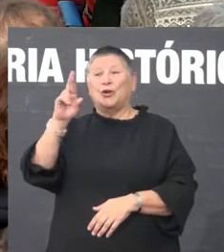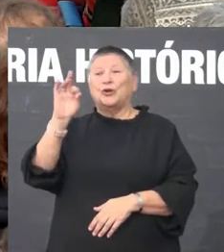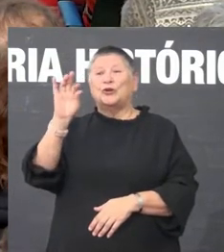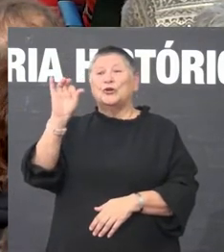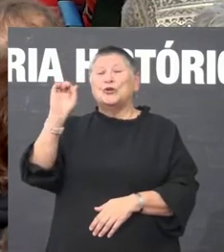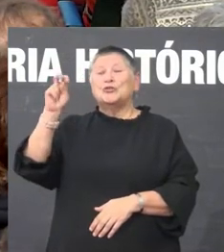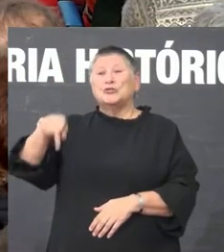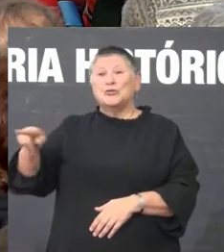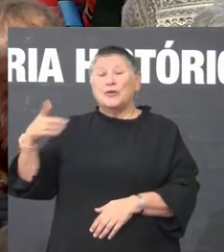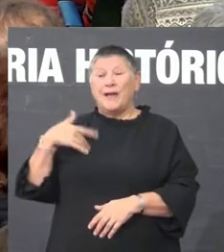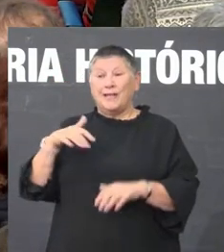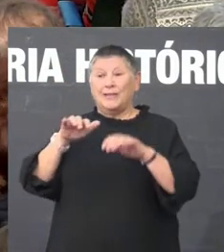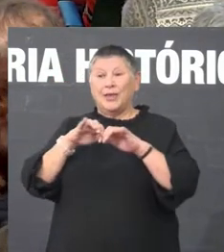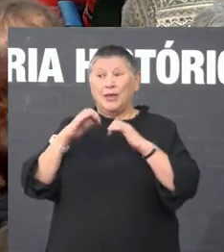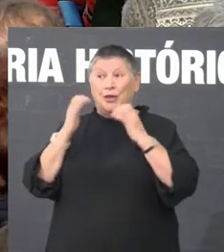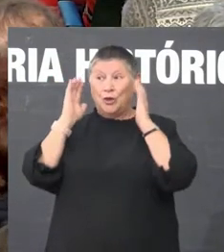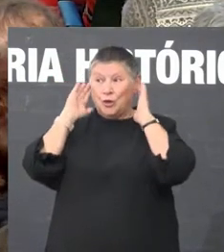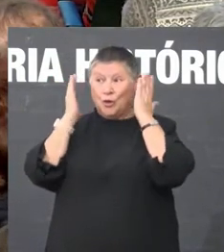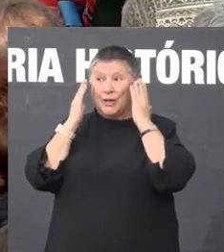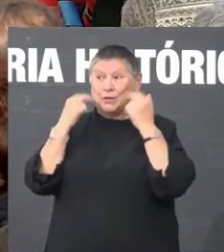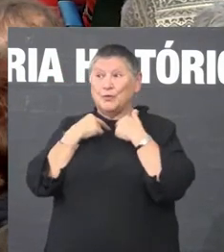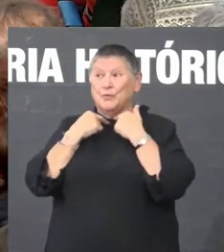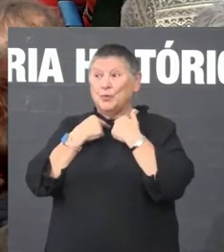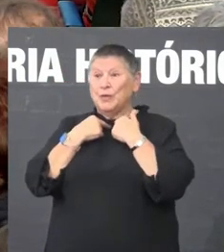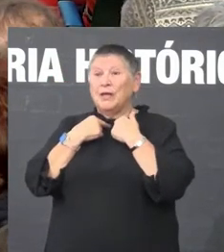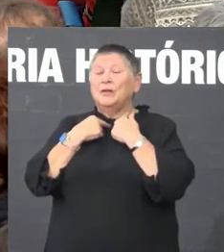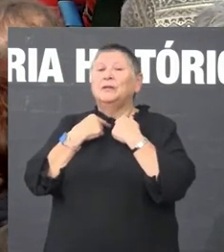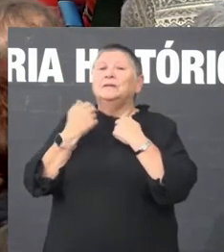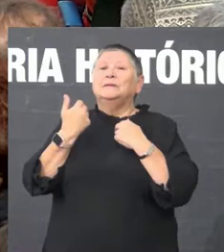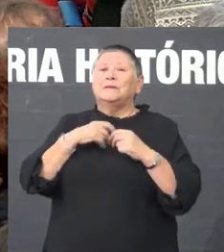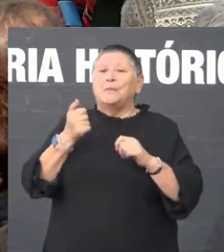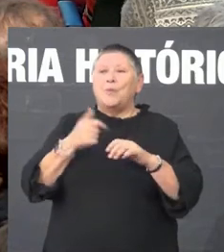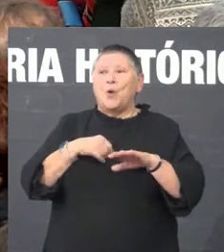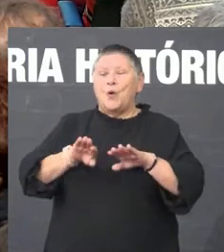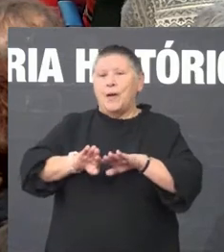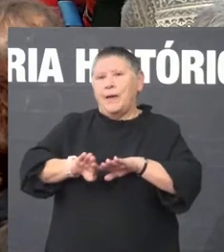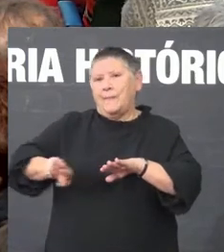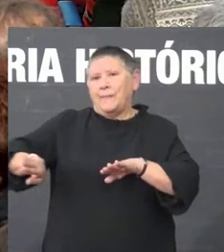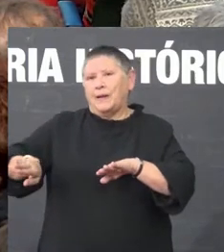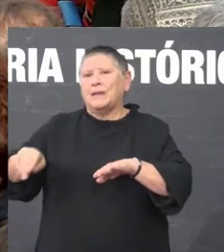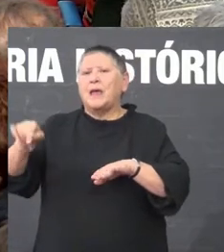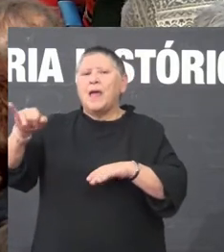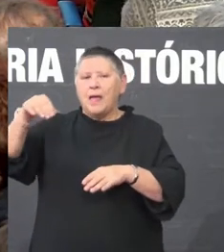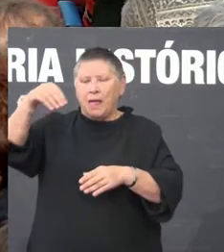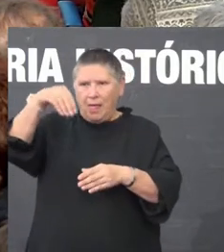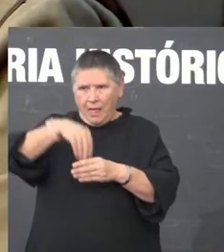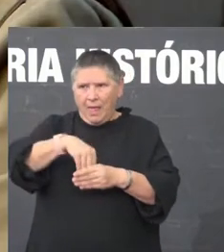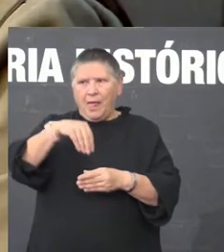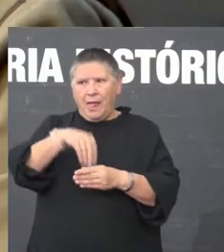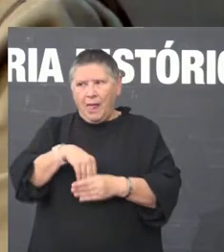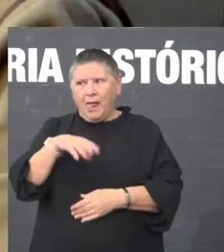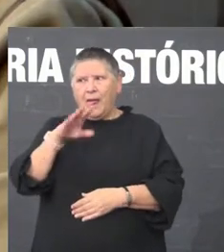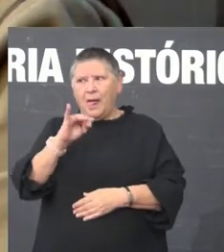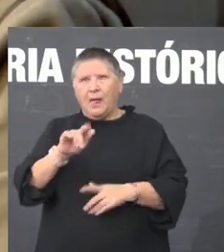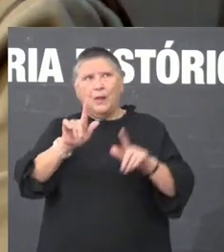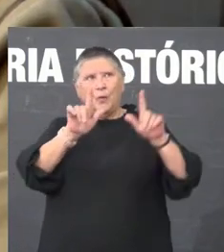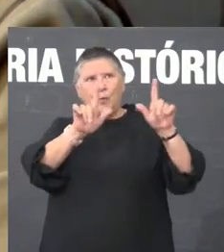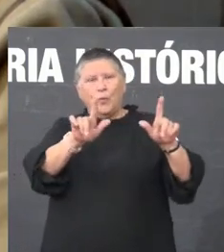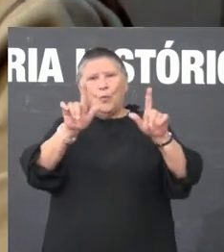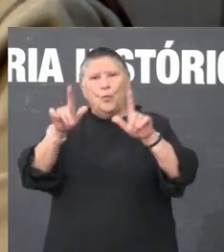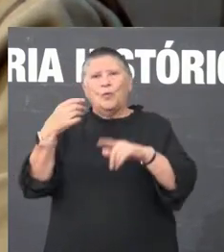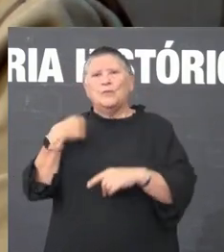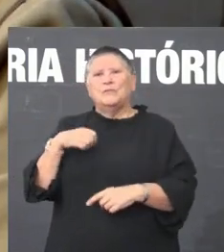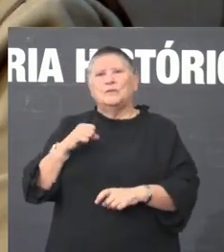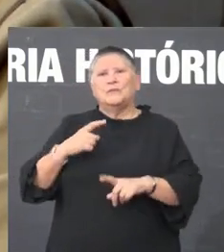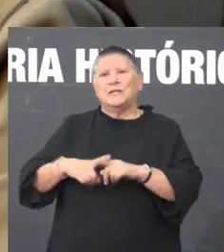En el Congreso de los Diputados, ahora ya los han apartado un poquito, pero siguen estando colgados los cuadros de los tres